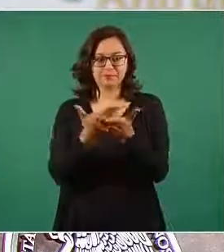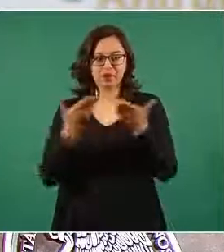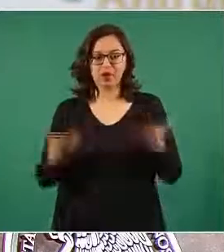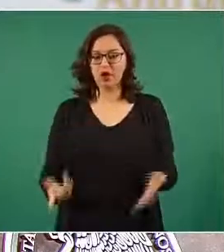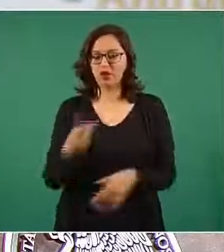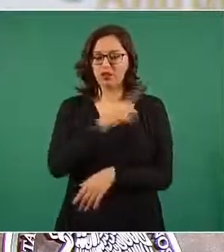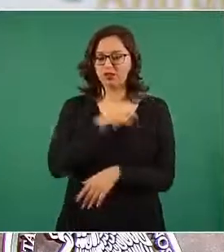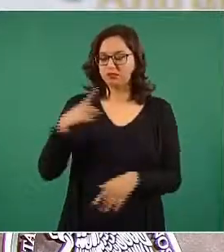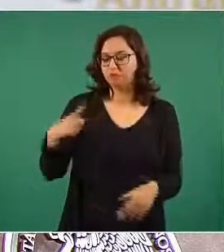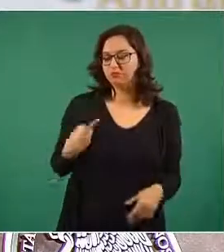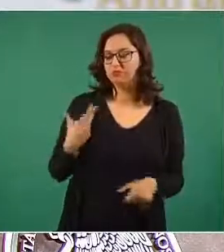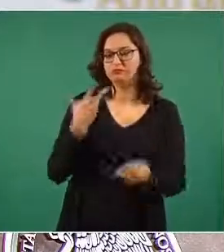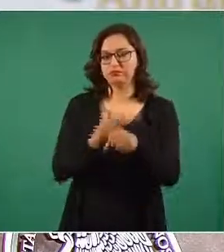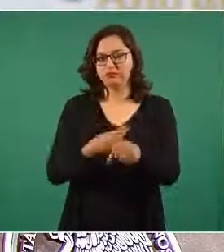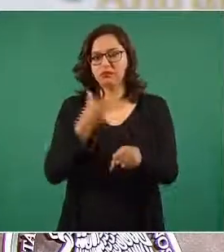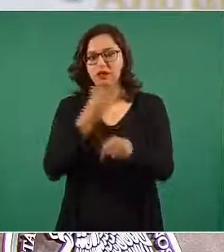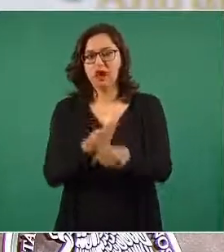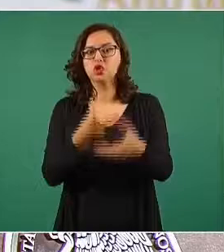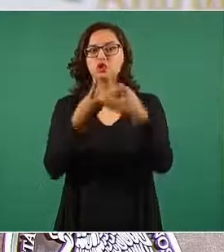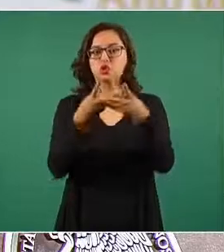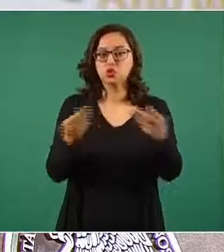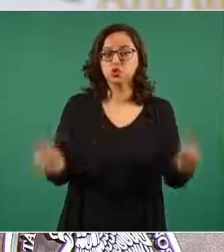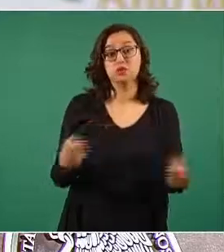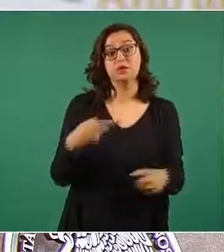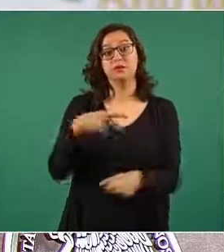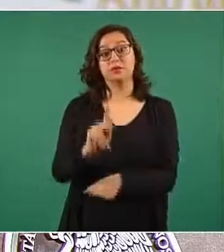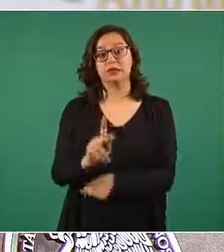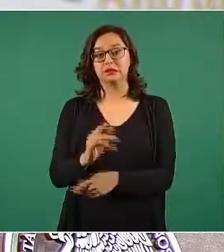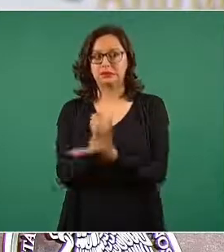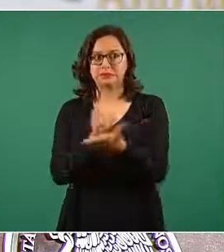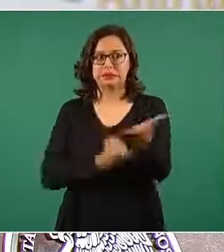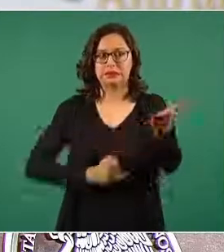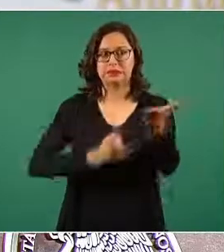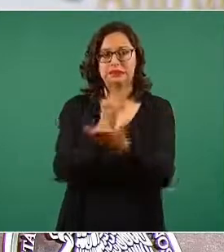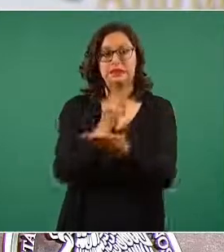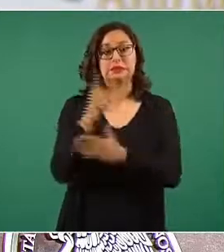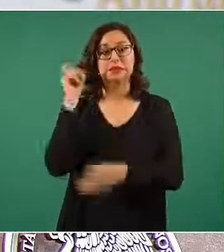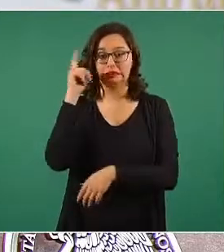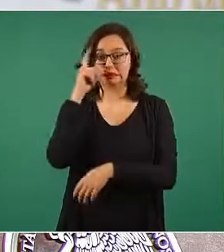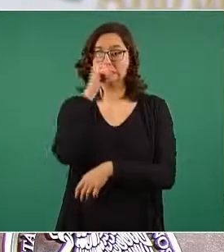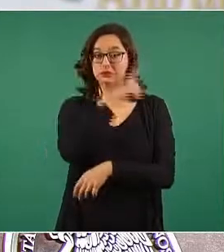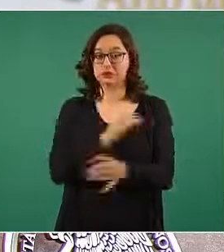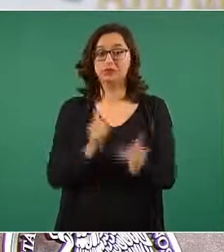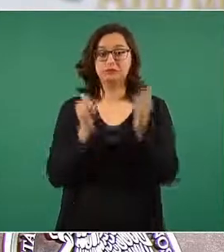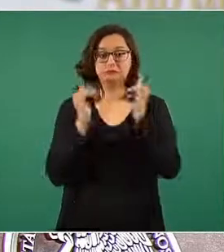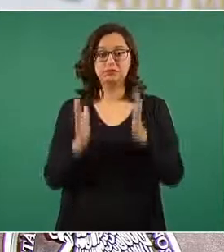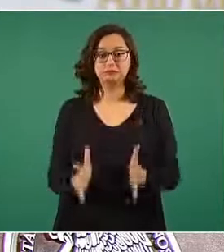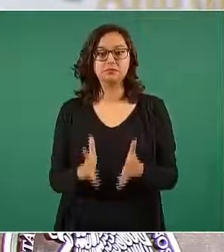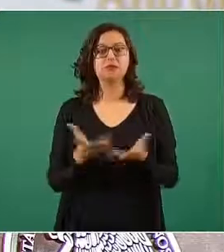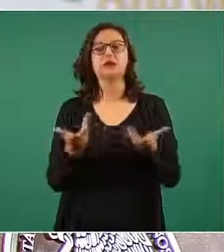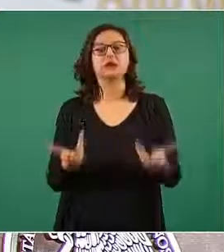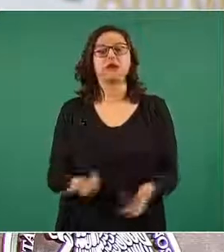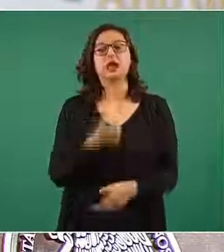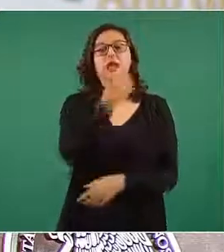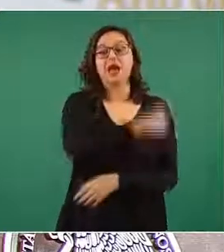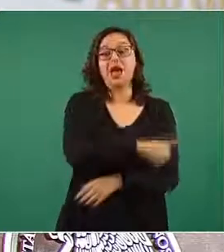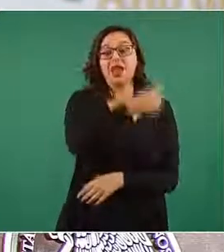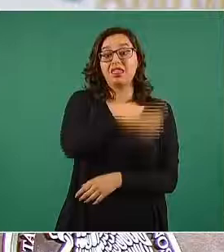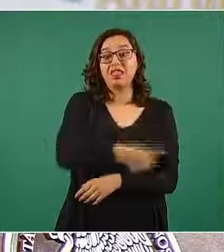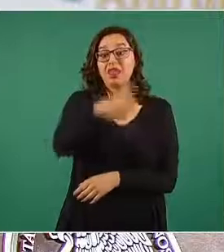de ese tipo, ver cómo ir resolviendo caso por